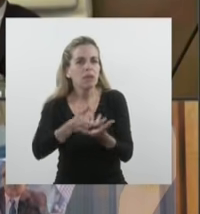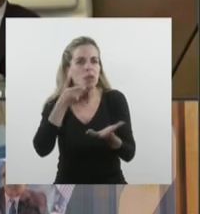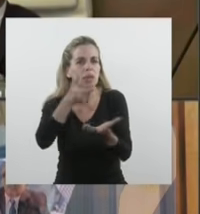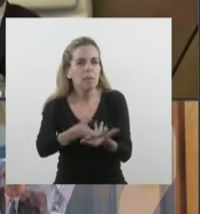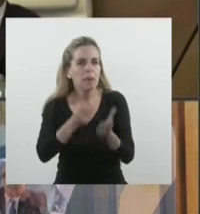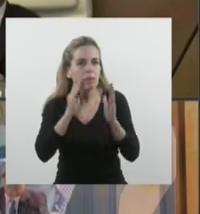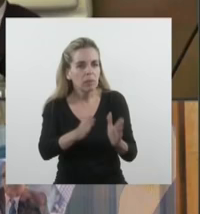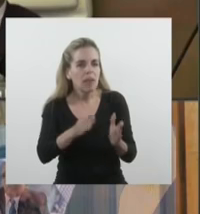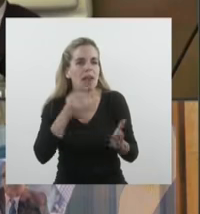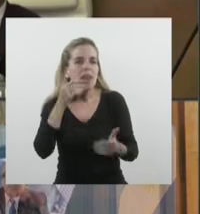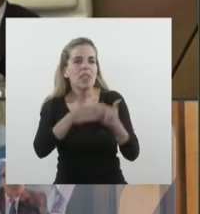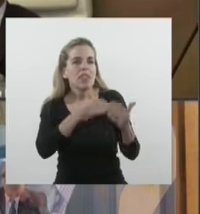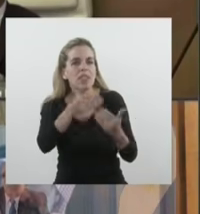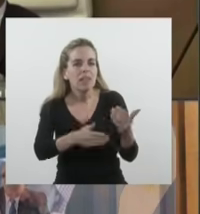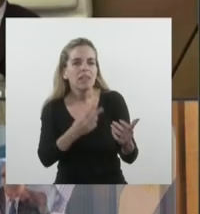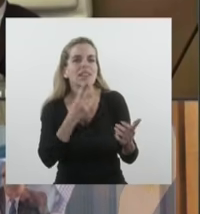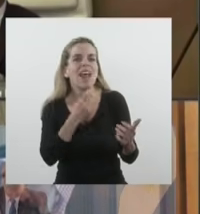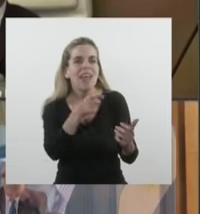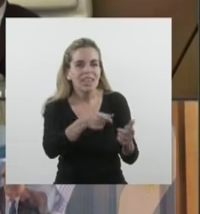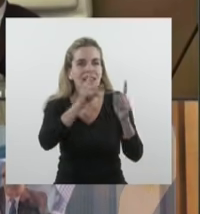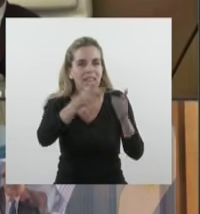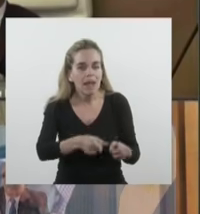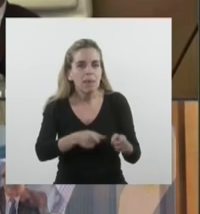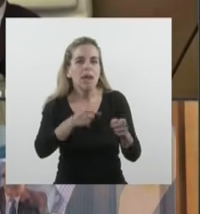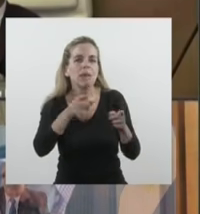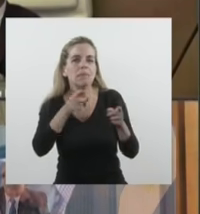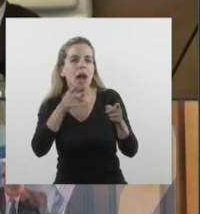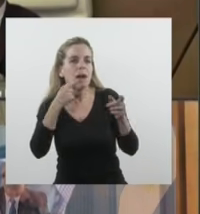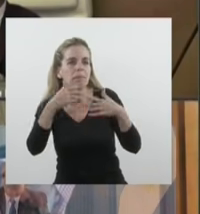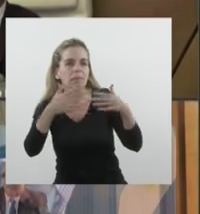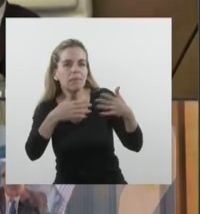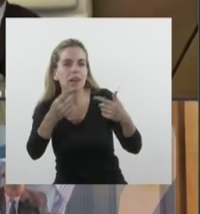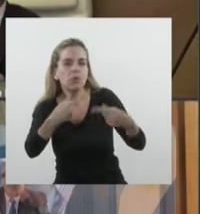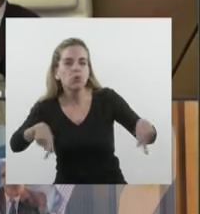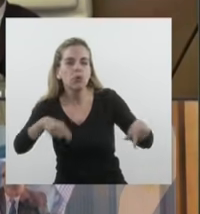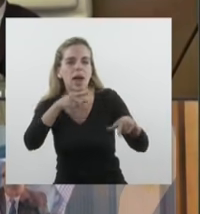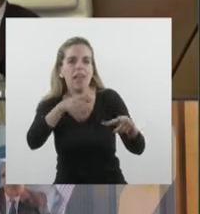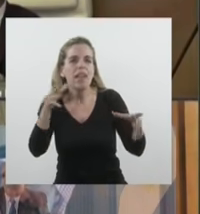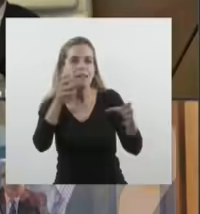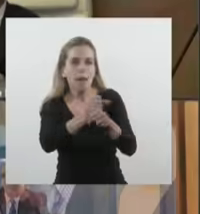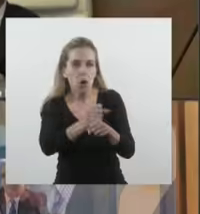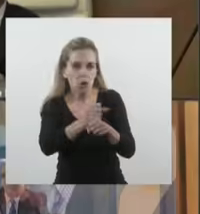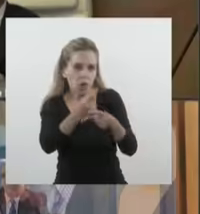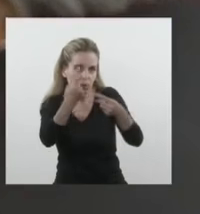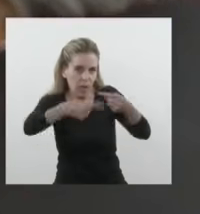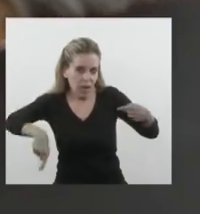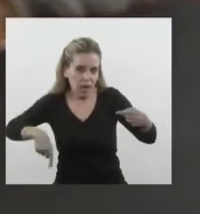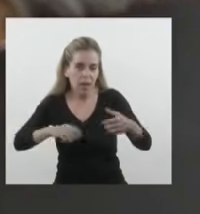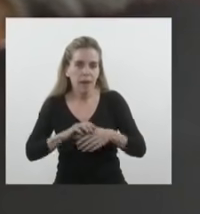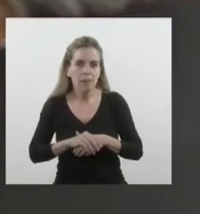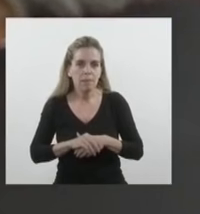de la energía verde y también la de la logística y la infraestructura de transporte y